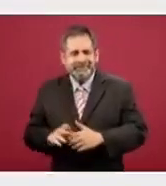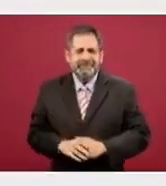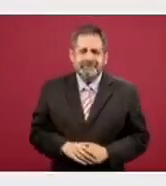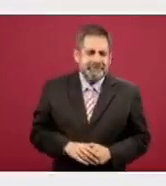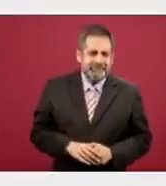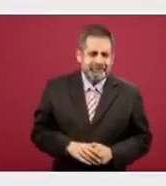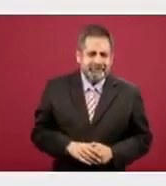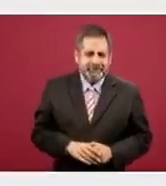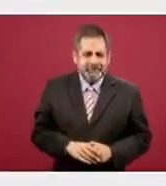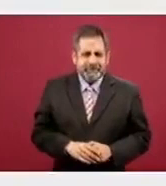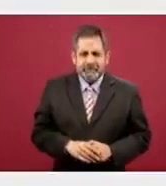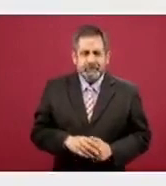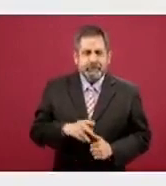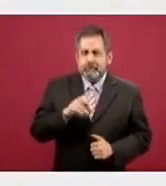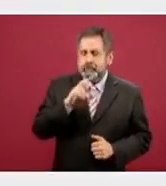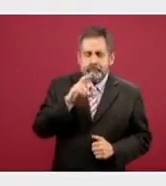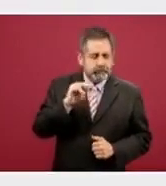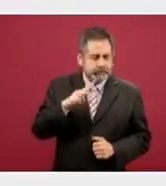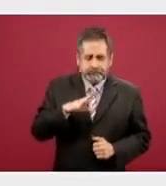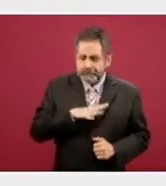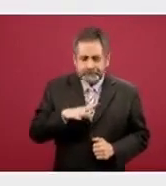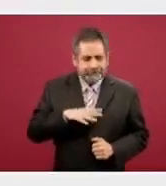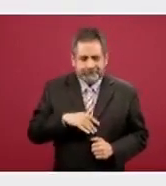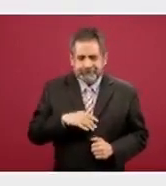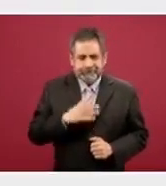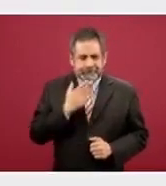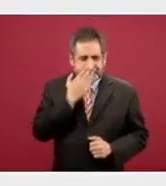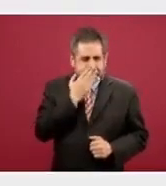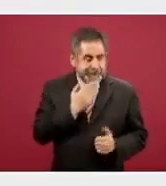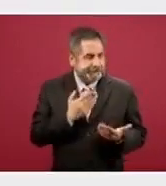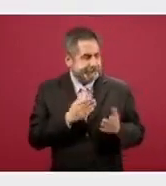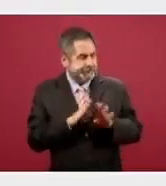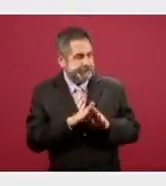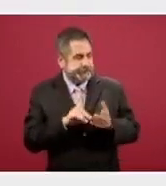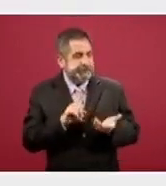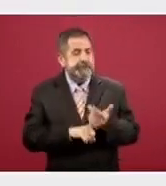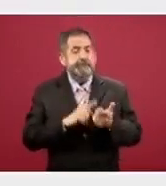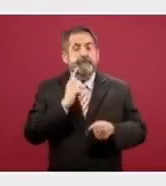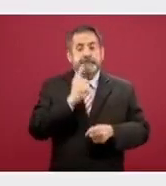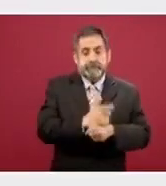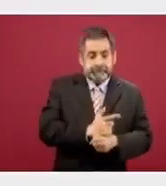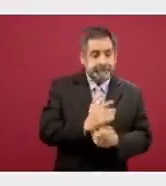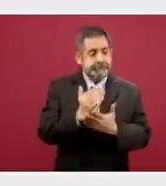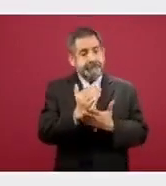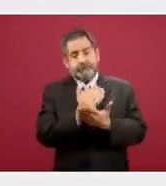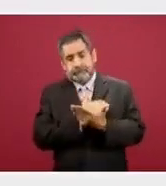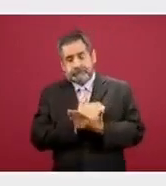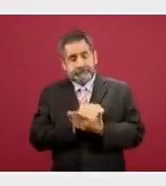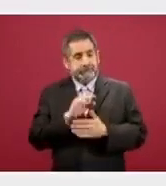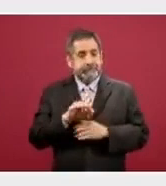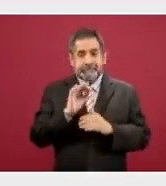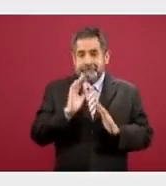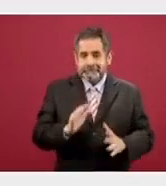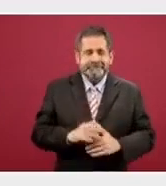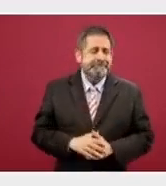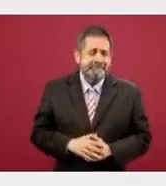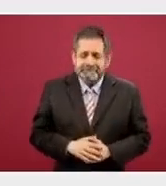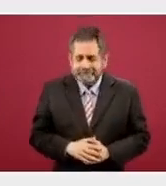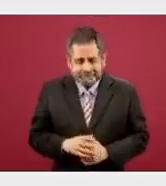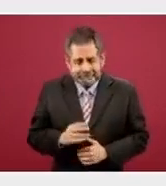no tienen una repercusión sobre la capacidad de identificar a los casos. ¿Por qué